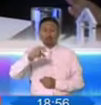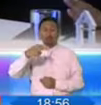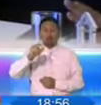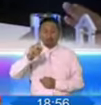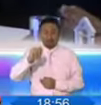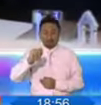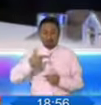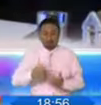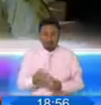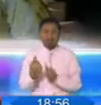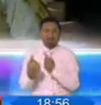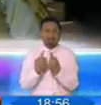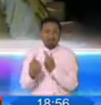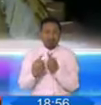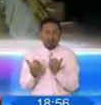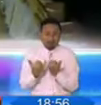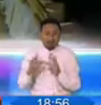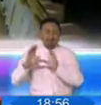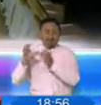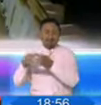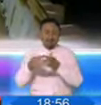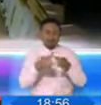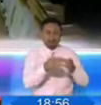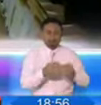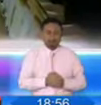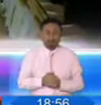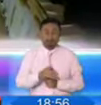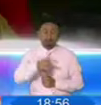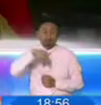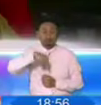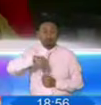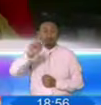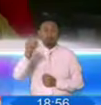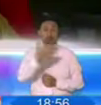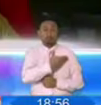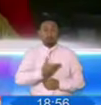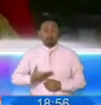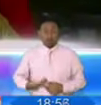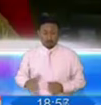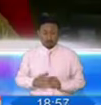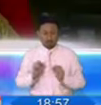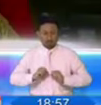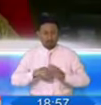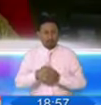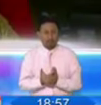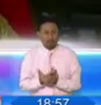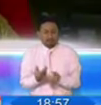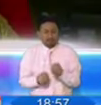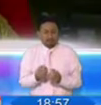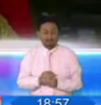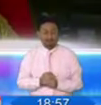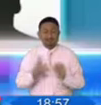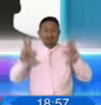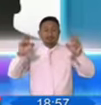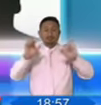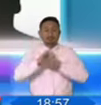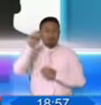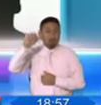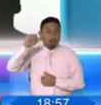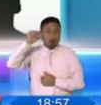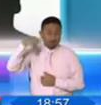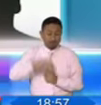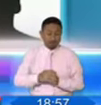los diálogos que actualmente mantiene con distintos sectores. Aquí, el primer mandatario aprovechó para referirse a los audios en donde